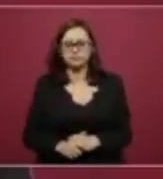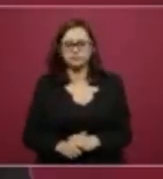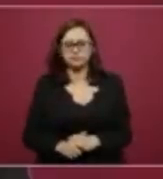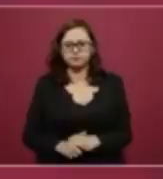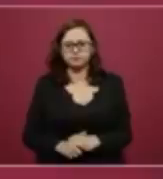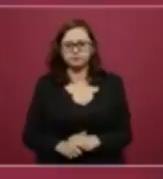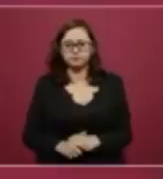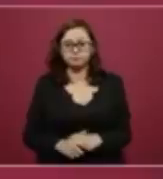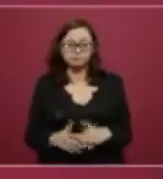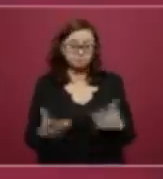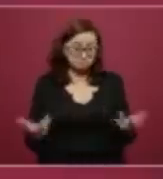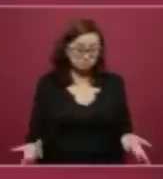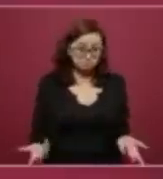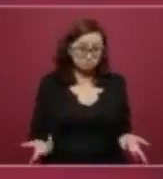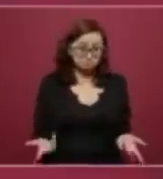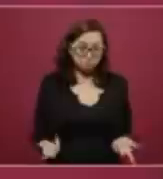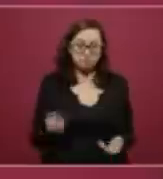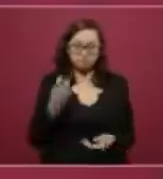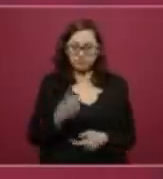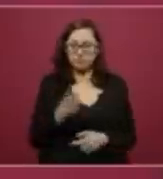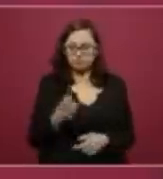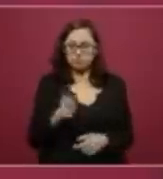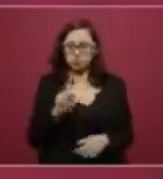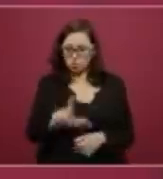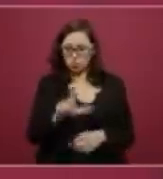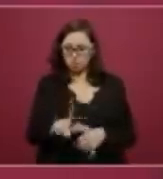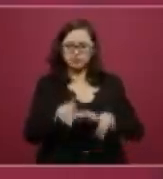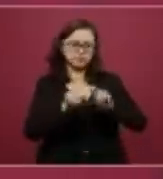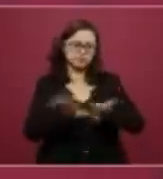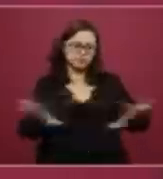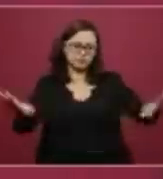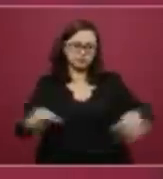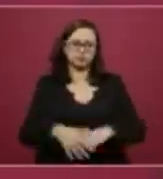Entonces, para eso es. En el caso de